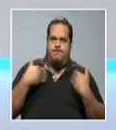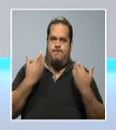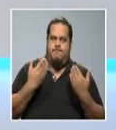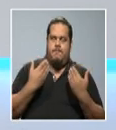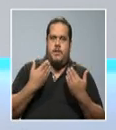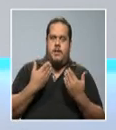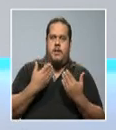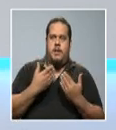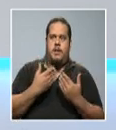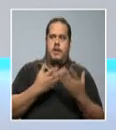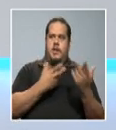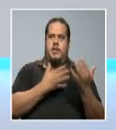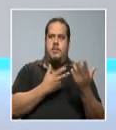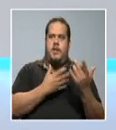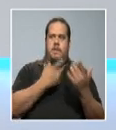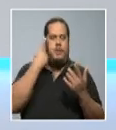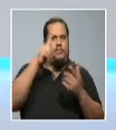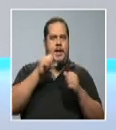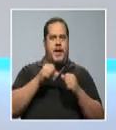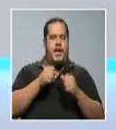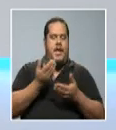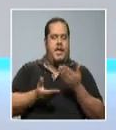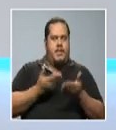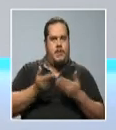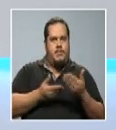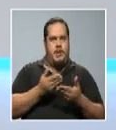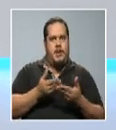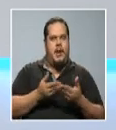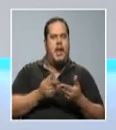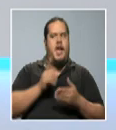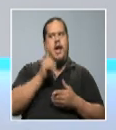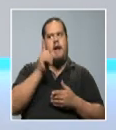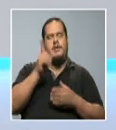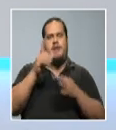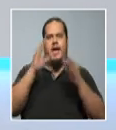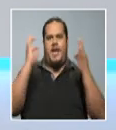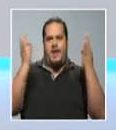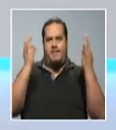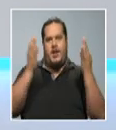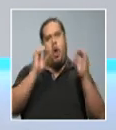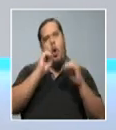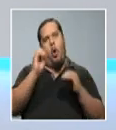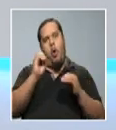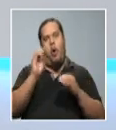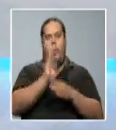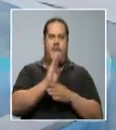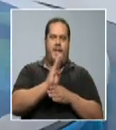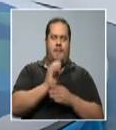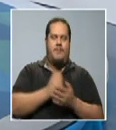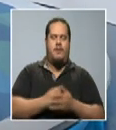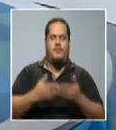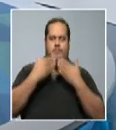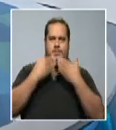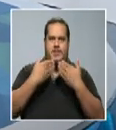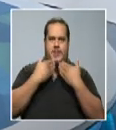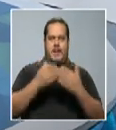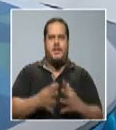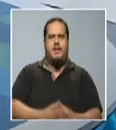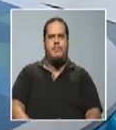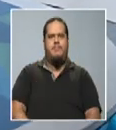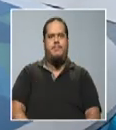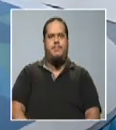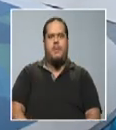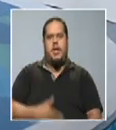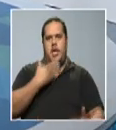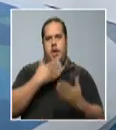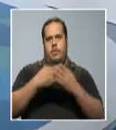que los esperamos para servirles a todos allá en el evento o en nuestras oficinas. Muchísimas gracias, don Un placer. Dagoberto. Muchas gracias y buenas noches. Muchas